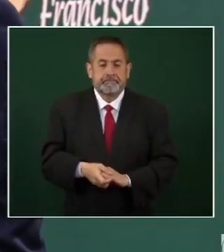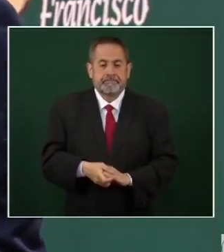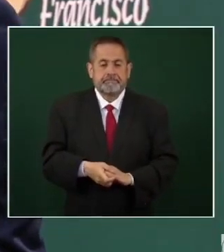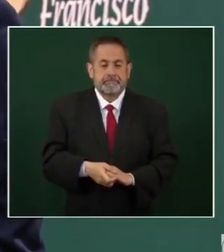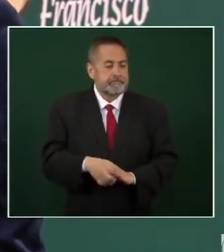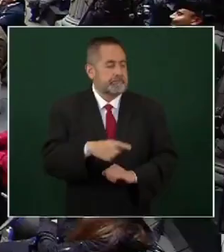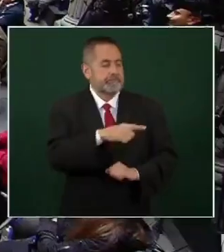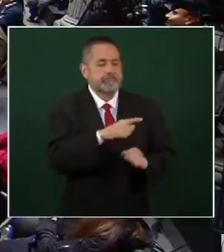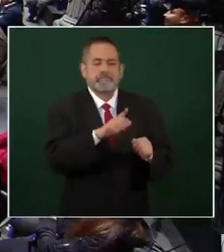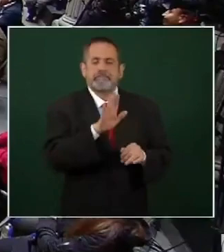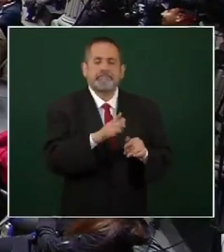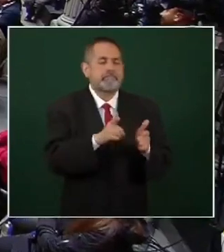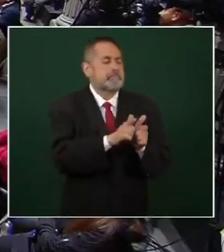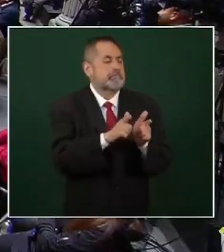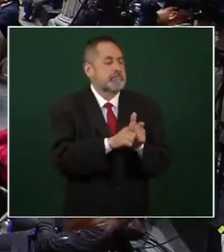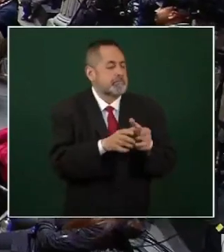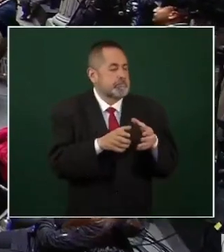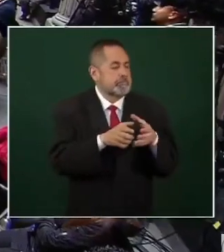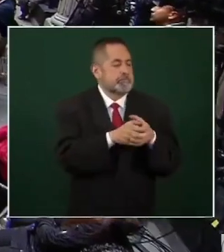como gremios,